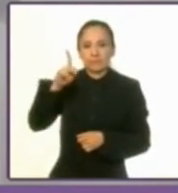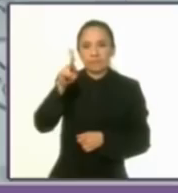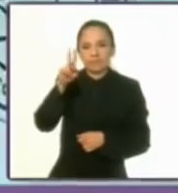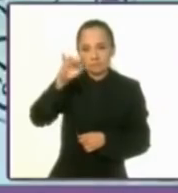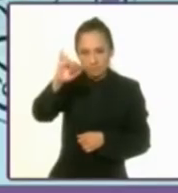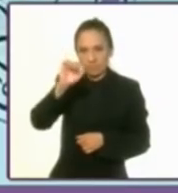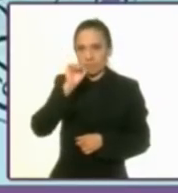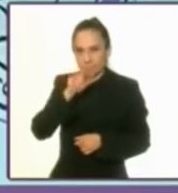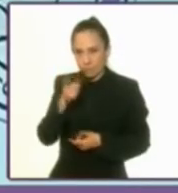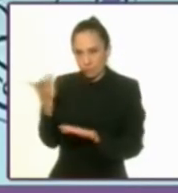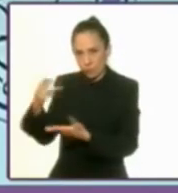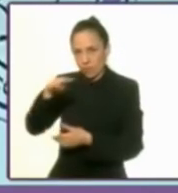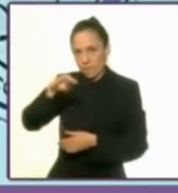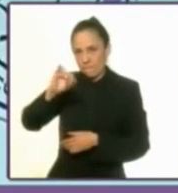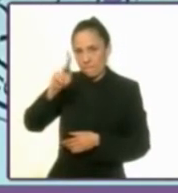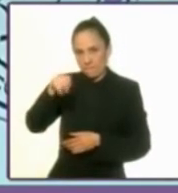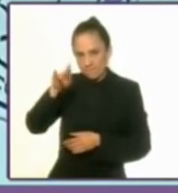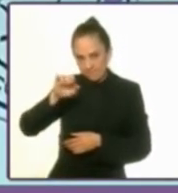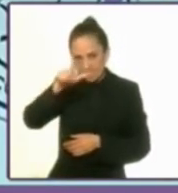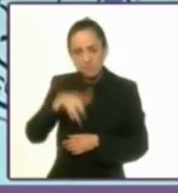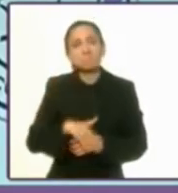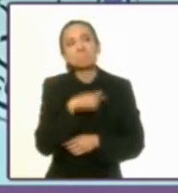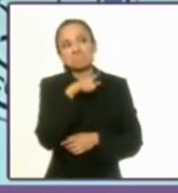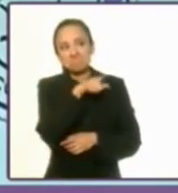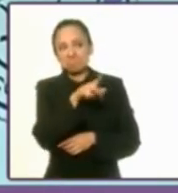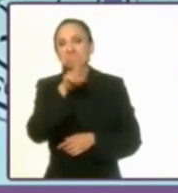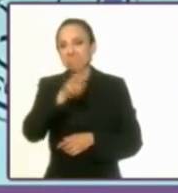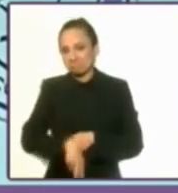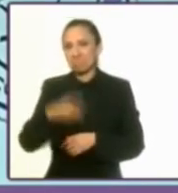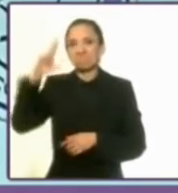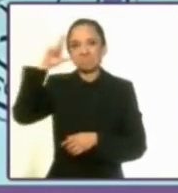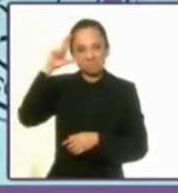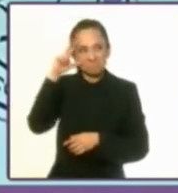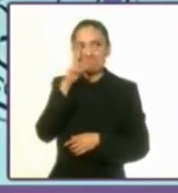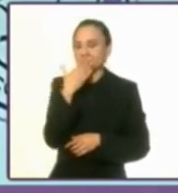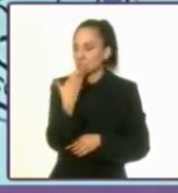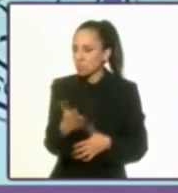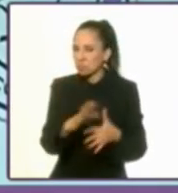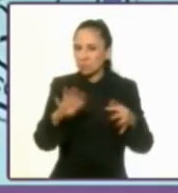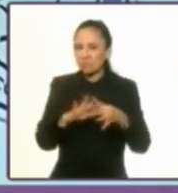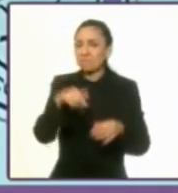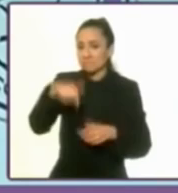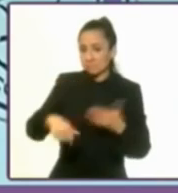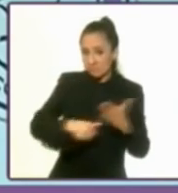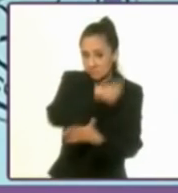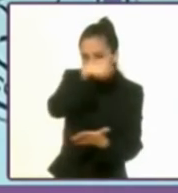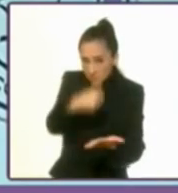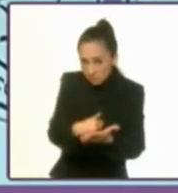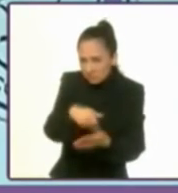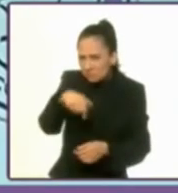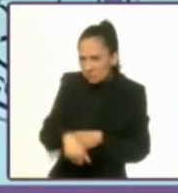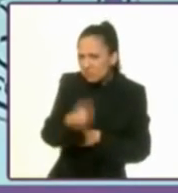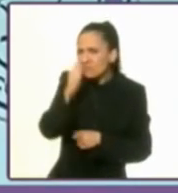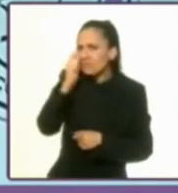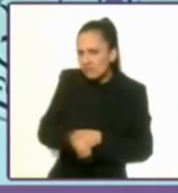lo dices muy bien ricardo esta ciudad especialmente